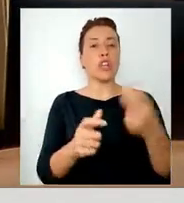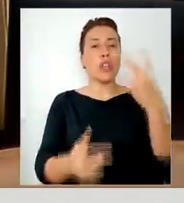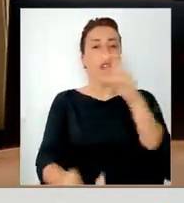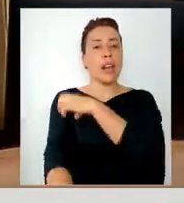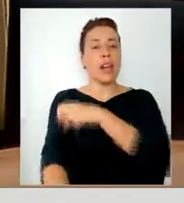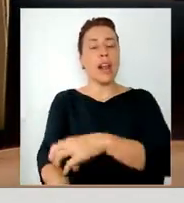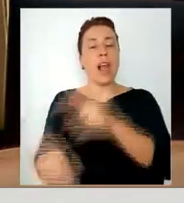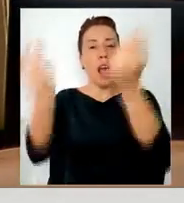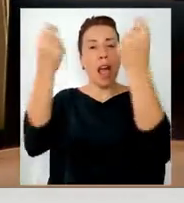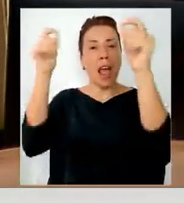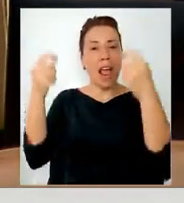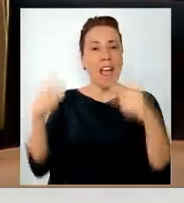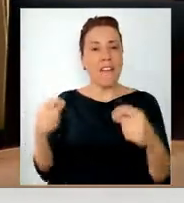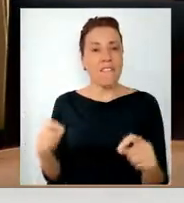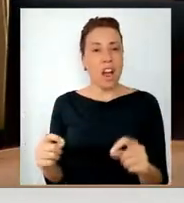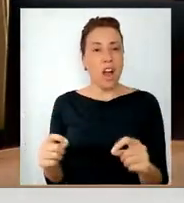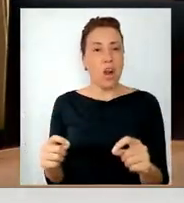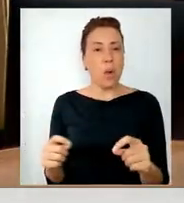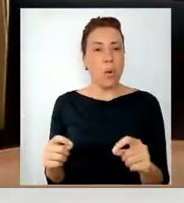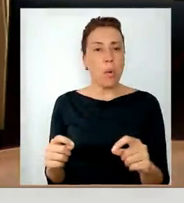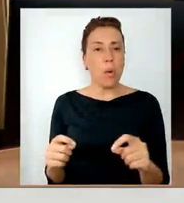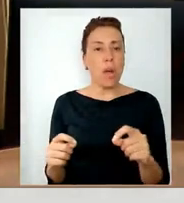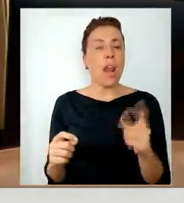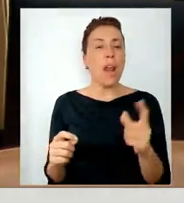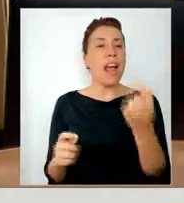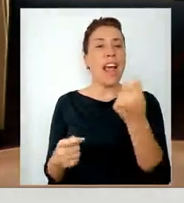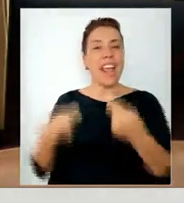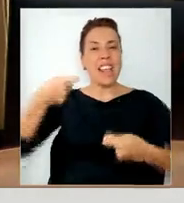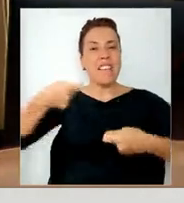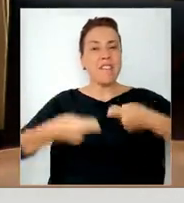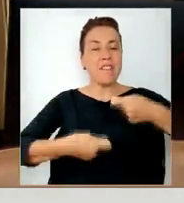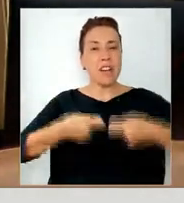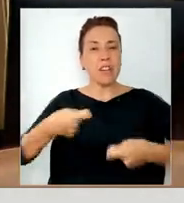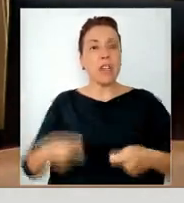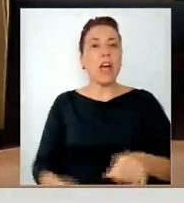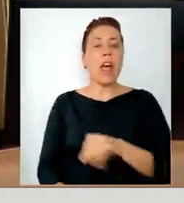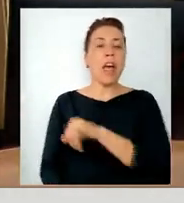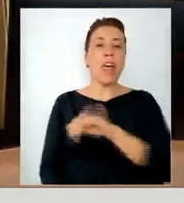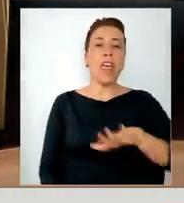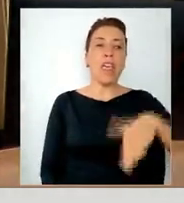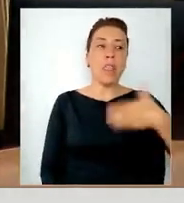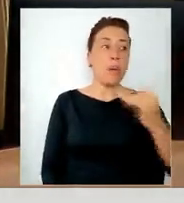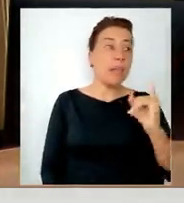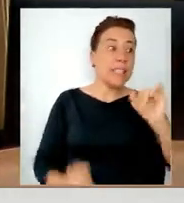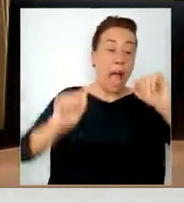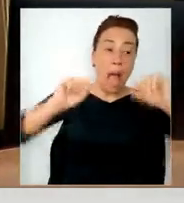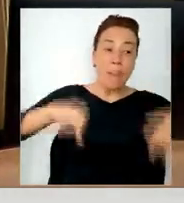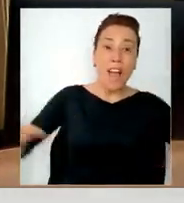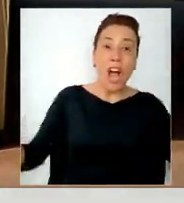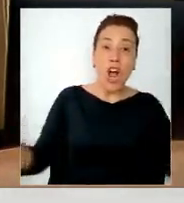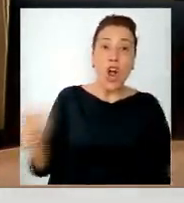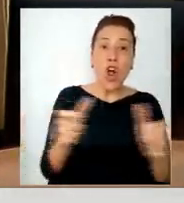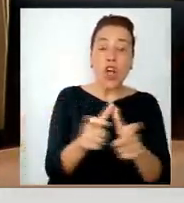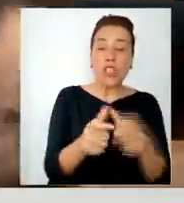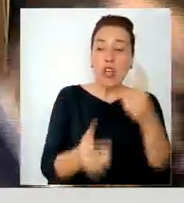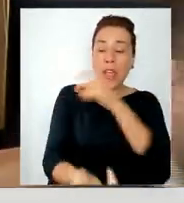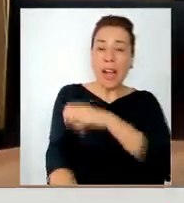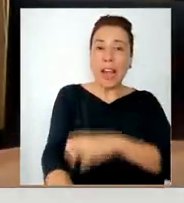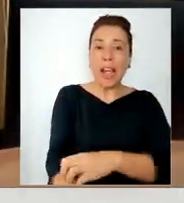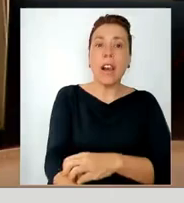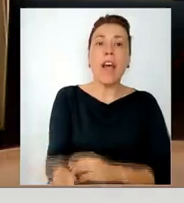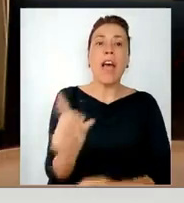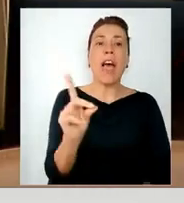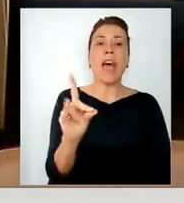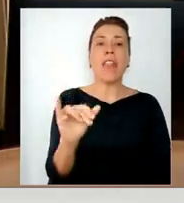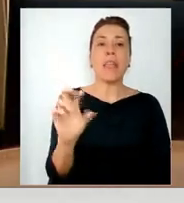su mérito estas inversiones y que después de aprobado por el consejo regional va a la dipress para